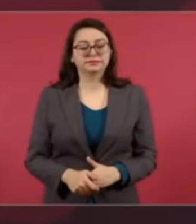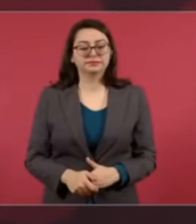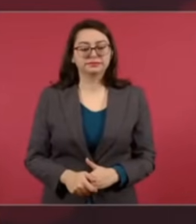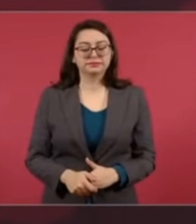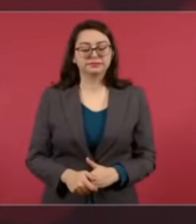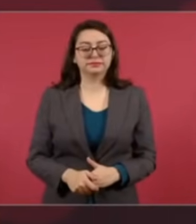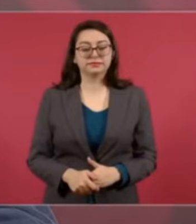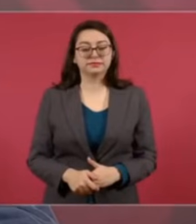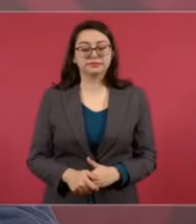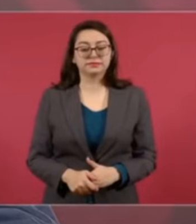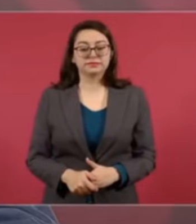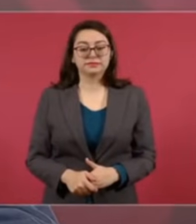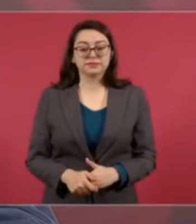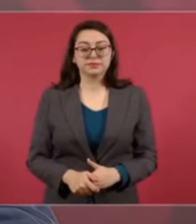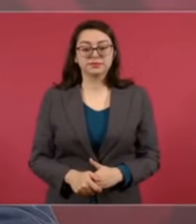ya había